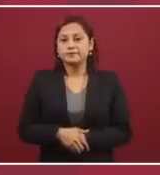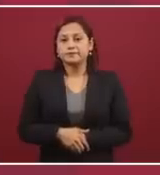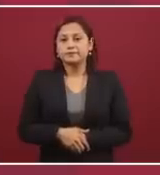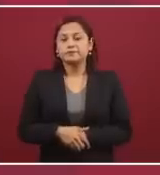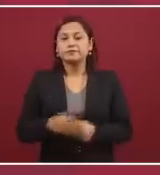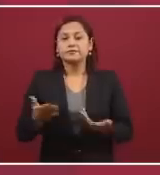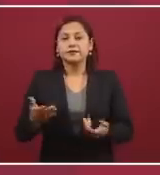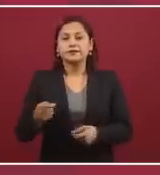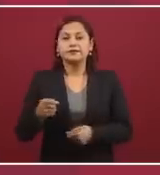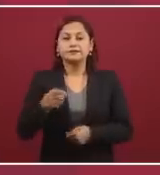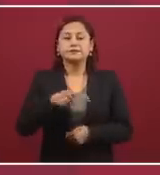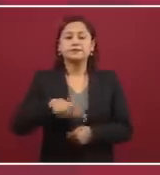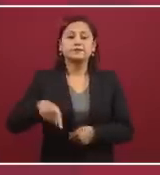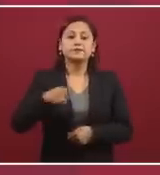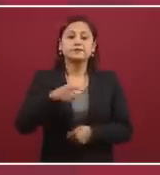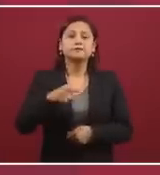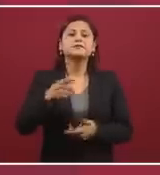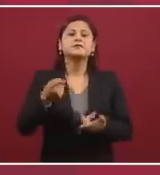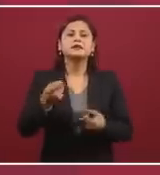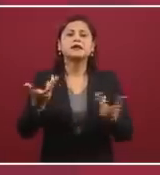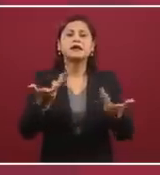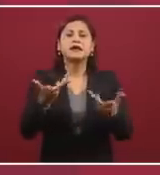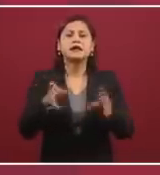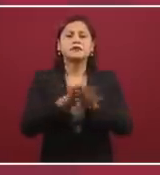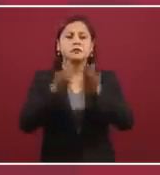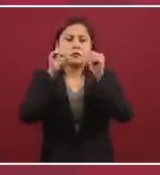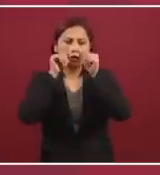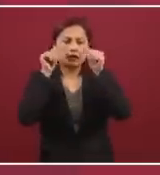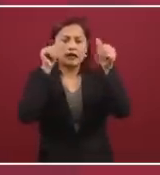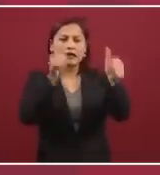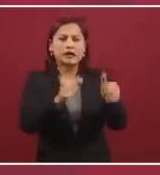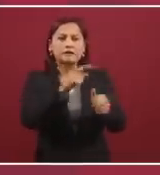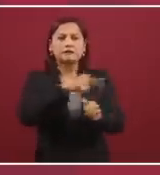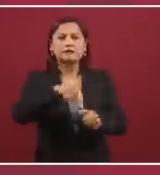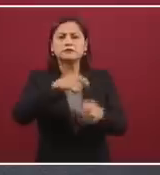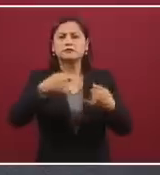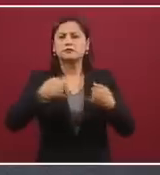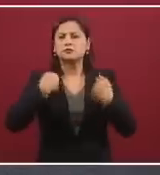presentación de los jóvenes de euros- china para